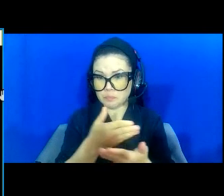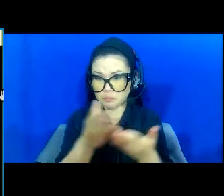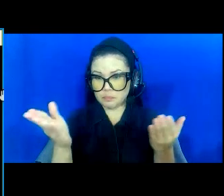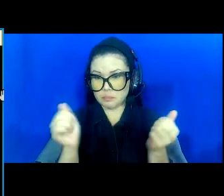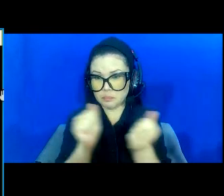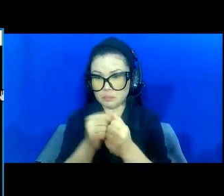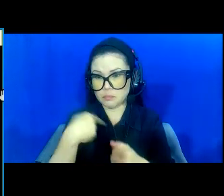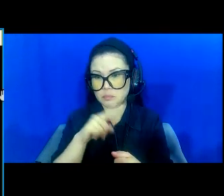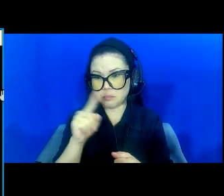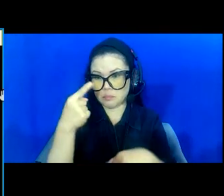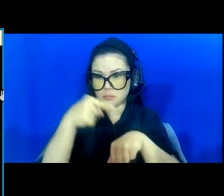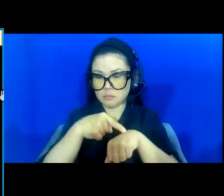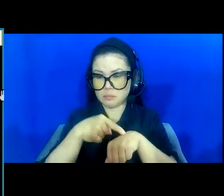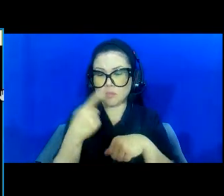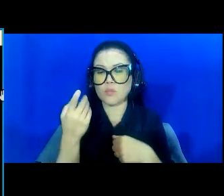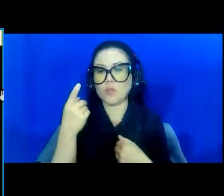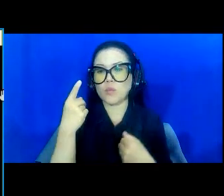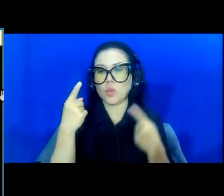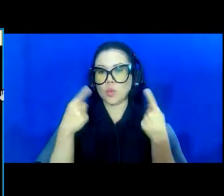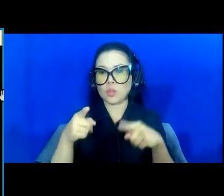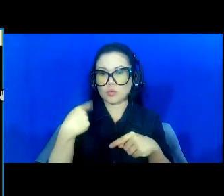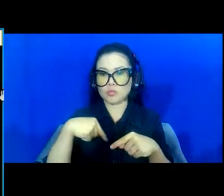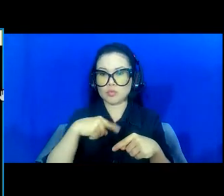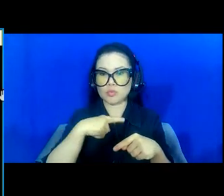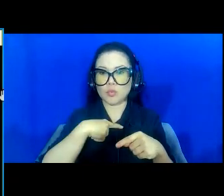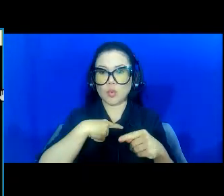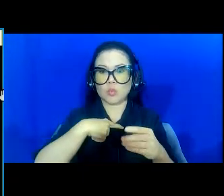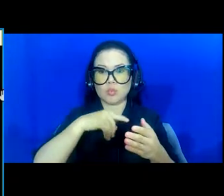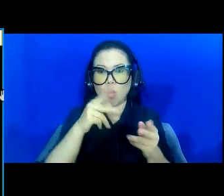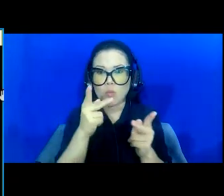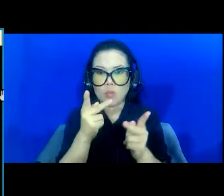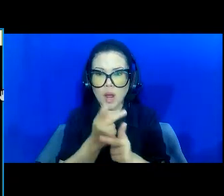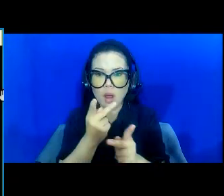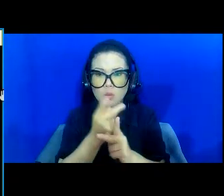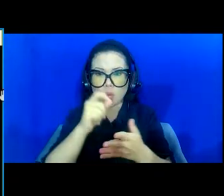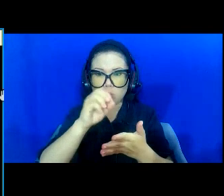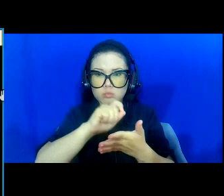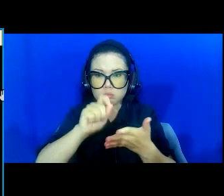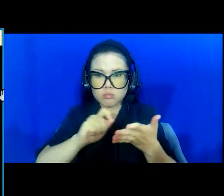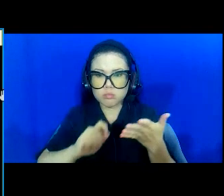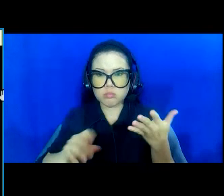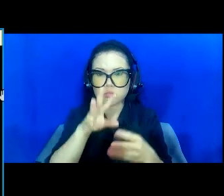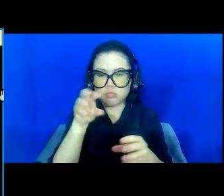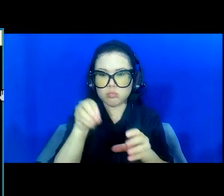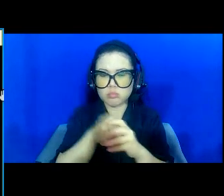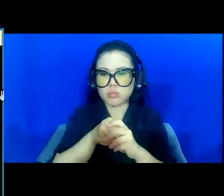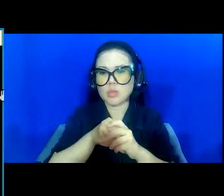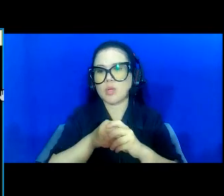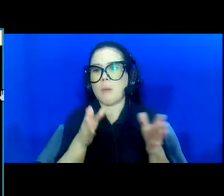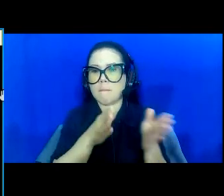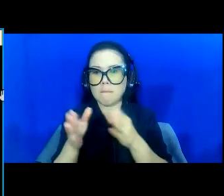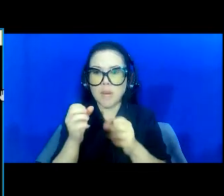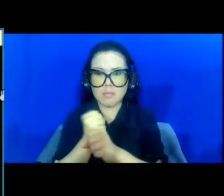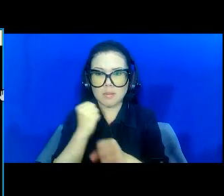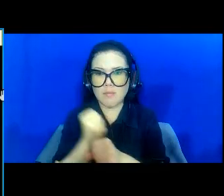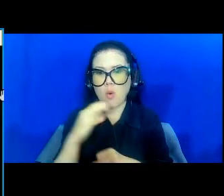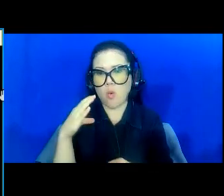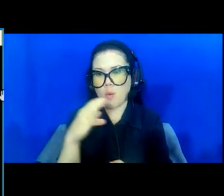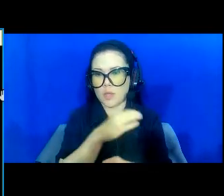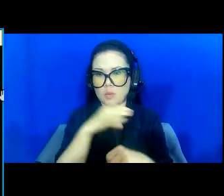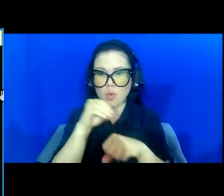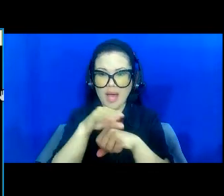Cuando nosotros sacamos esa notificación de oportunidad de financiamiento, se incluía el plan de trabajo y presupuesto anual del comité asesor. donde por